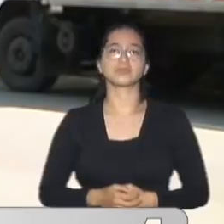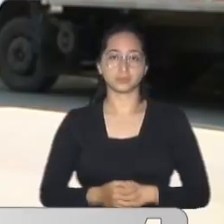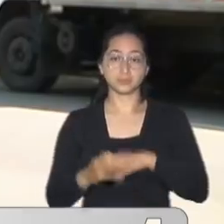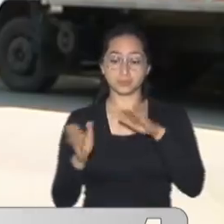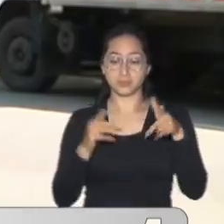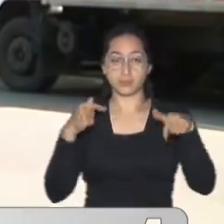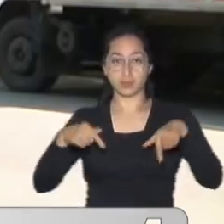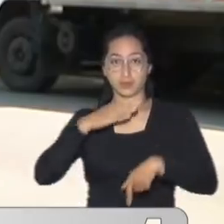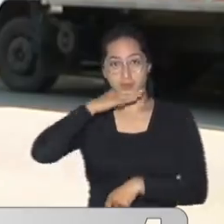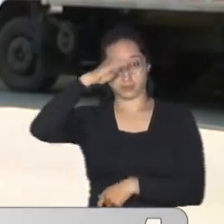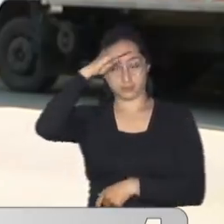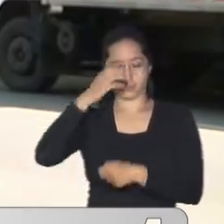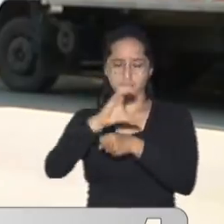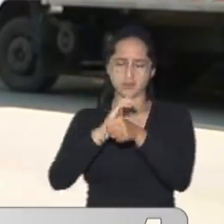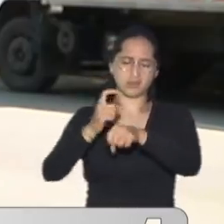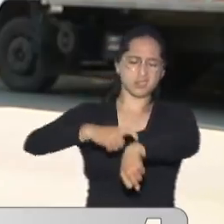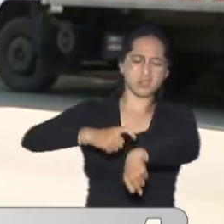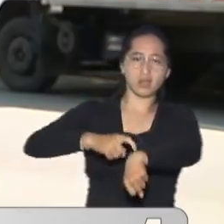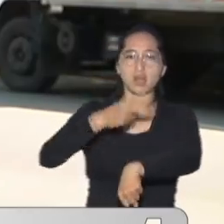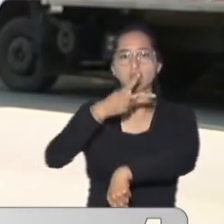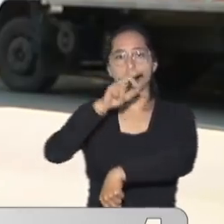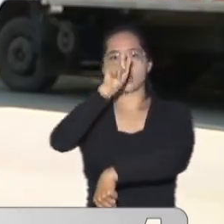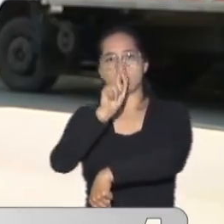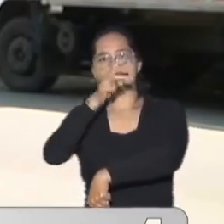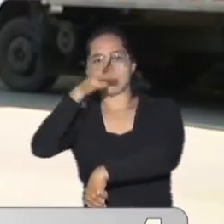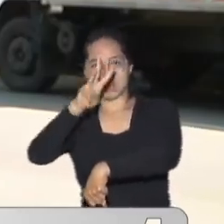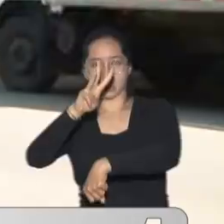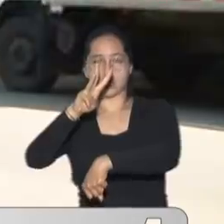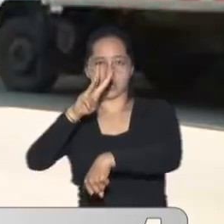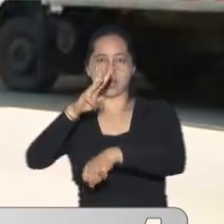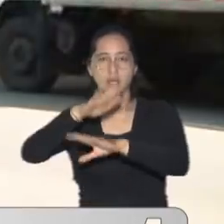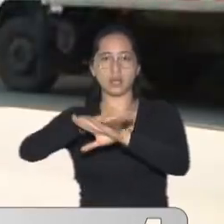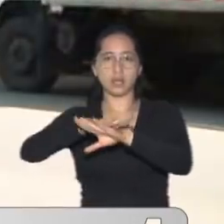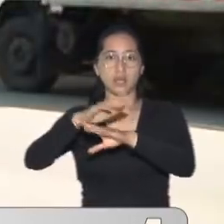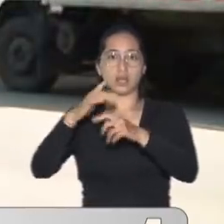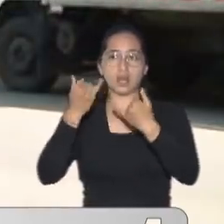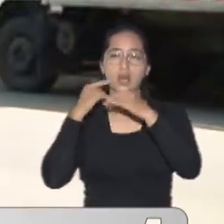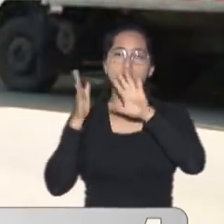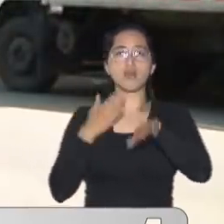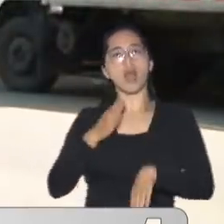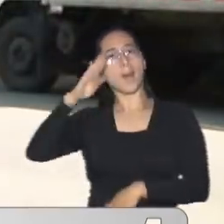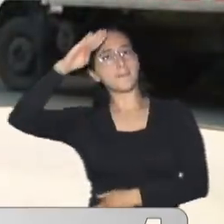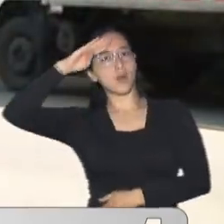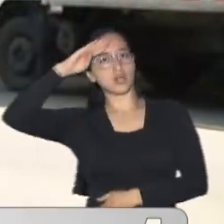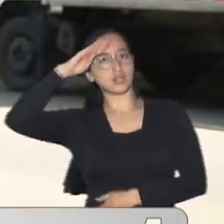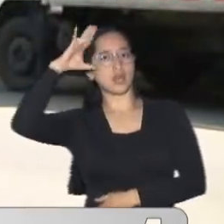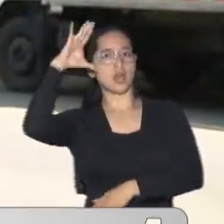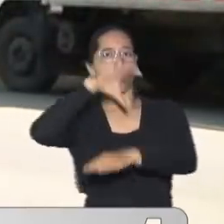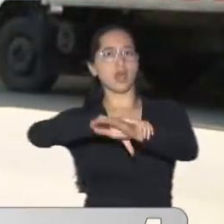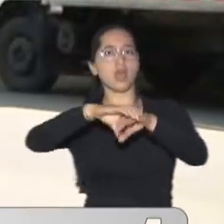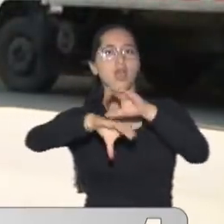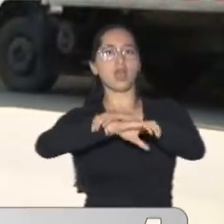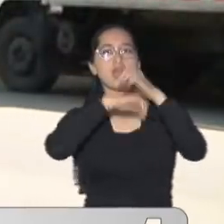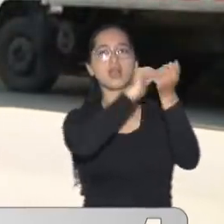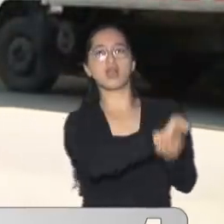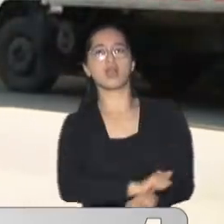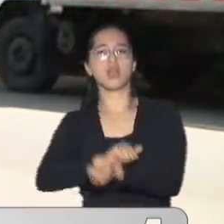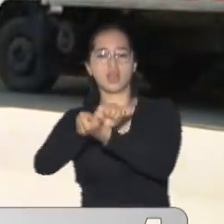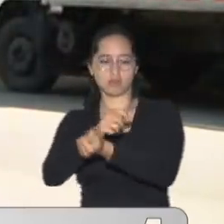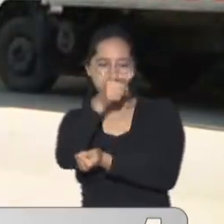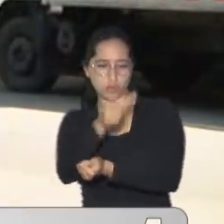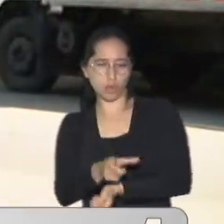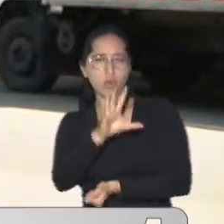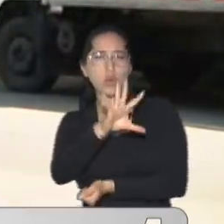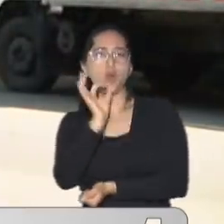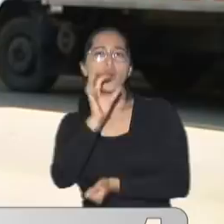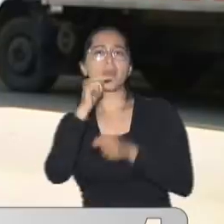capital antioqueña, a las 12 y 13 del mediodía, en las últimas horas, la Policía Metropolitana capturó a un peligroso delincuente identificado como Alex